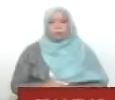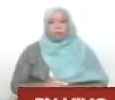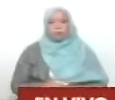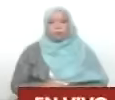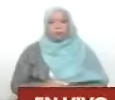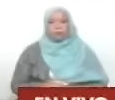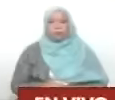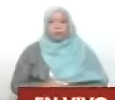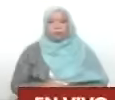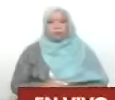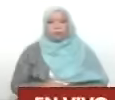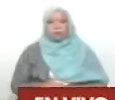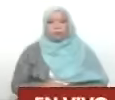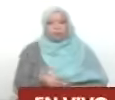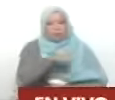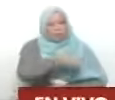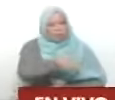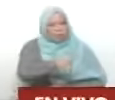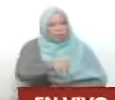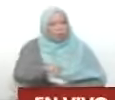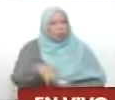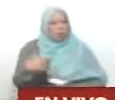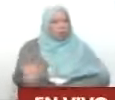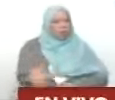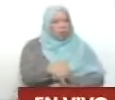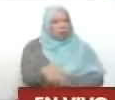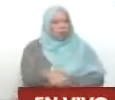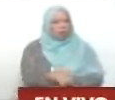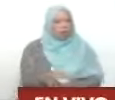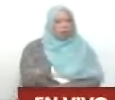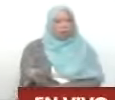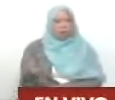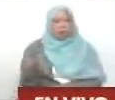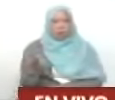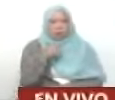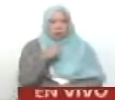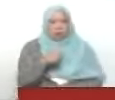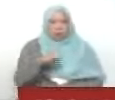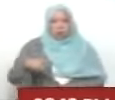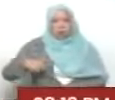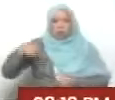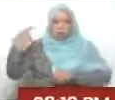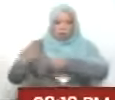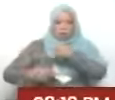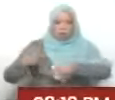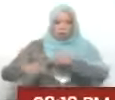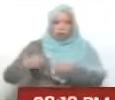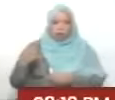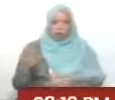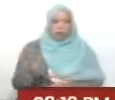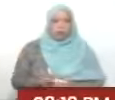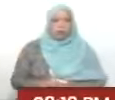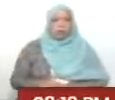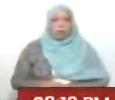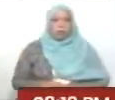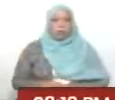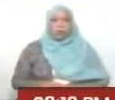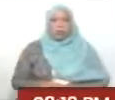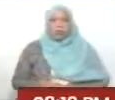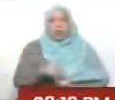Para ver si consigue gente en la calle. No, señor, en la calle andamos nosotros. Porque las calles son.